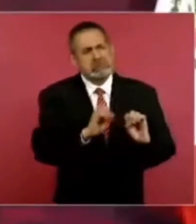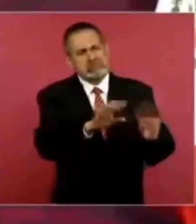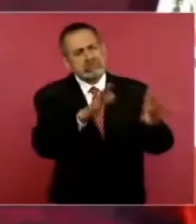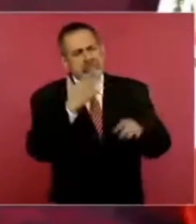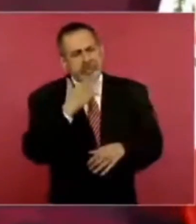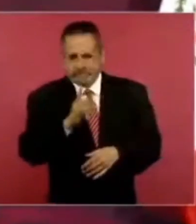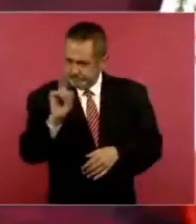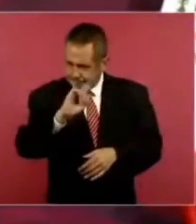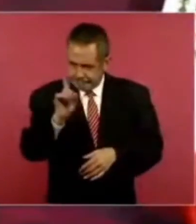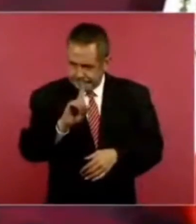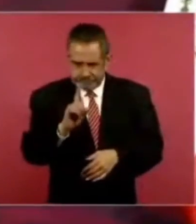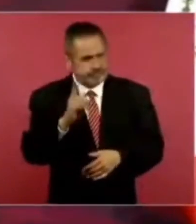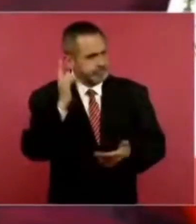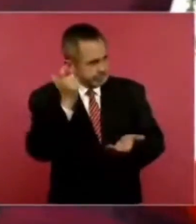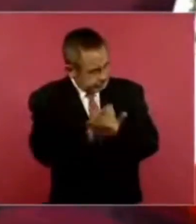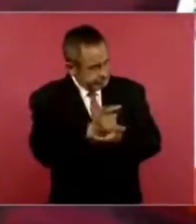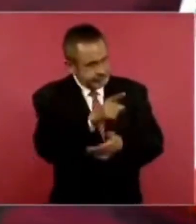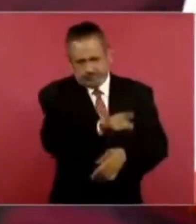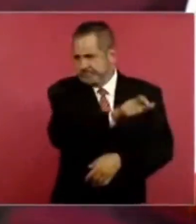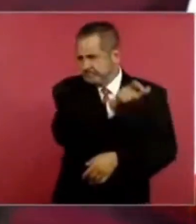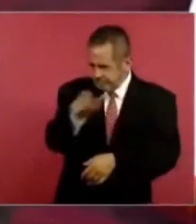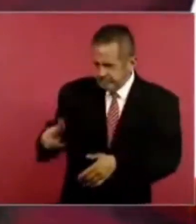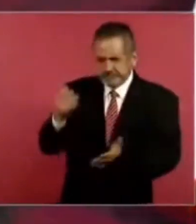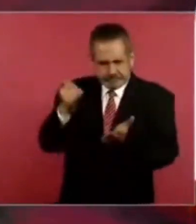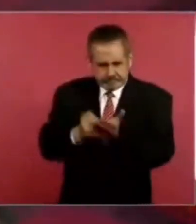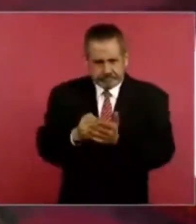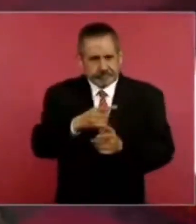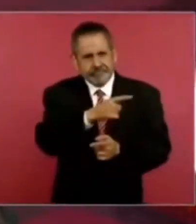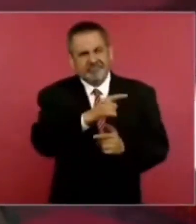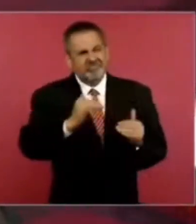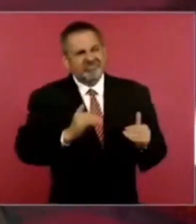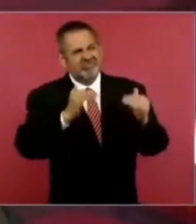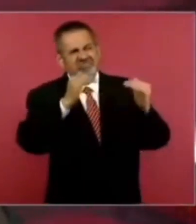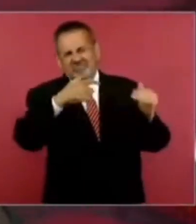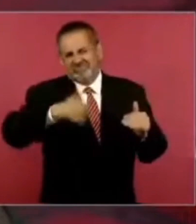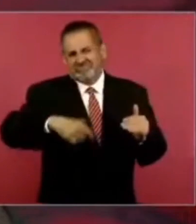porque los de arriba no pagaban impuestos.